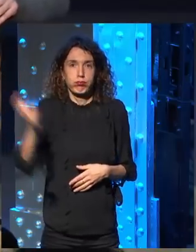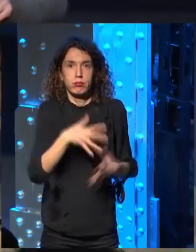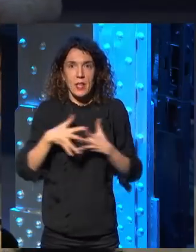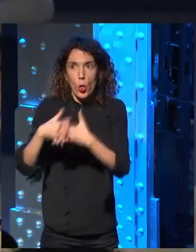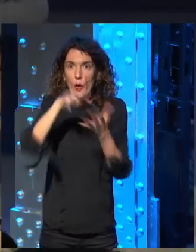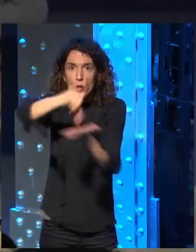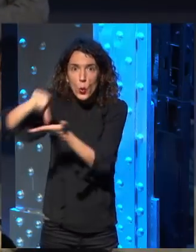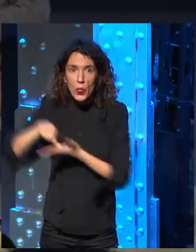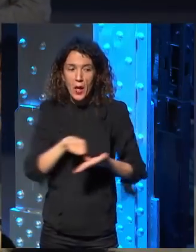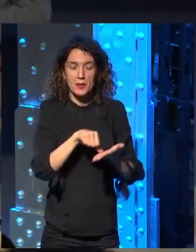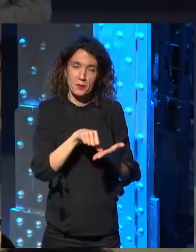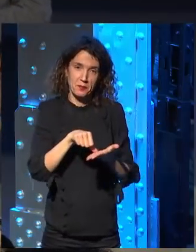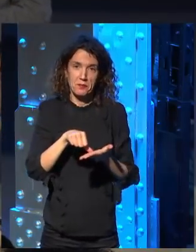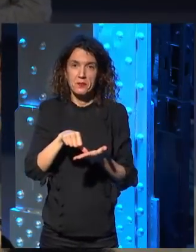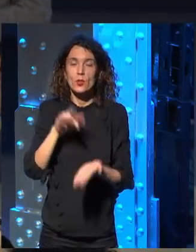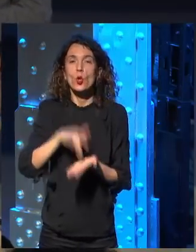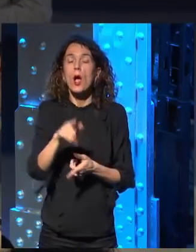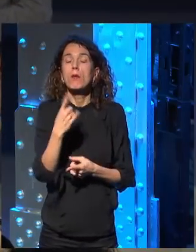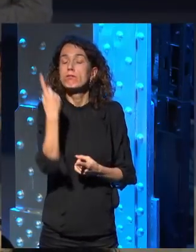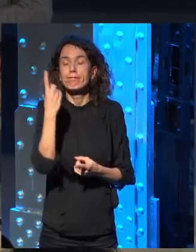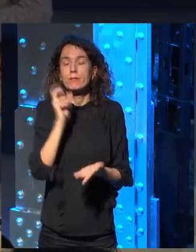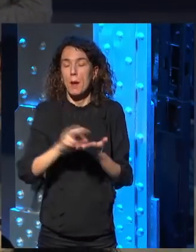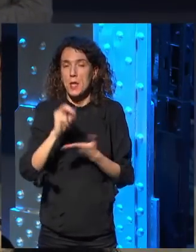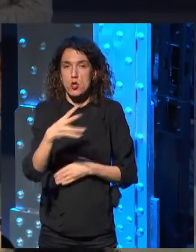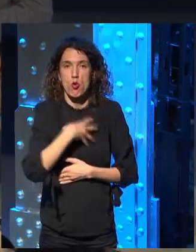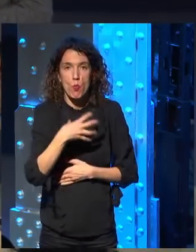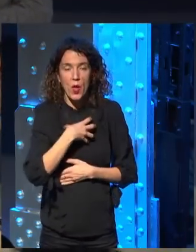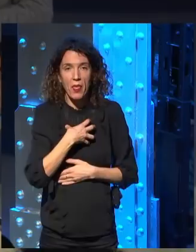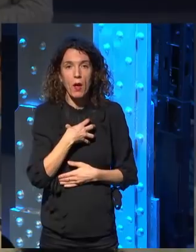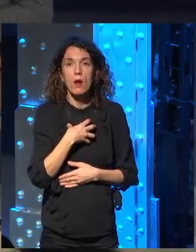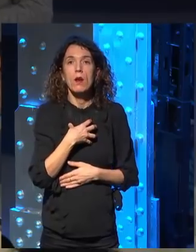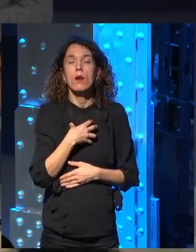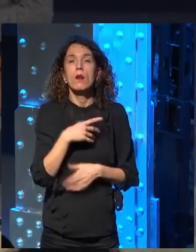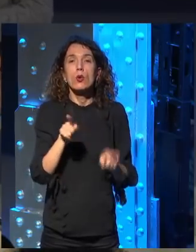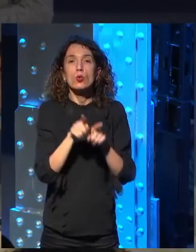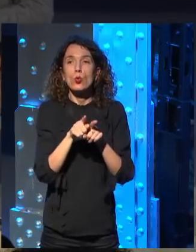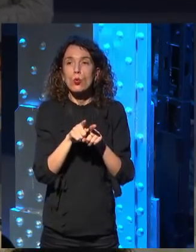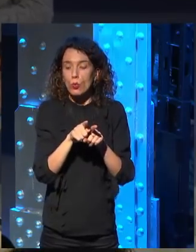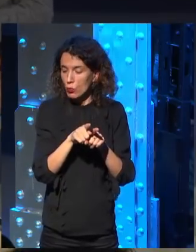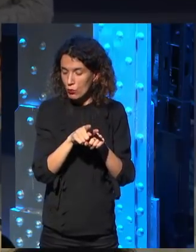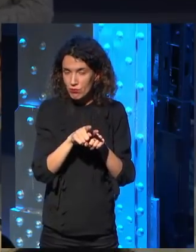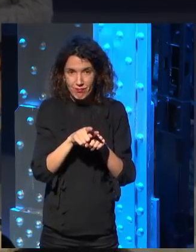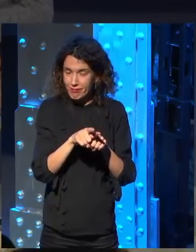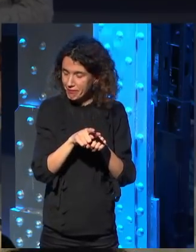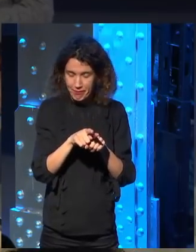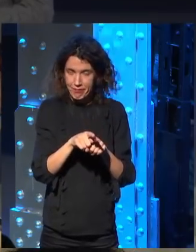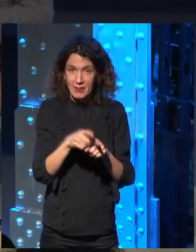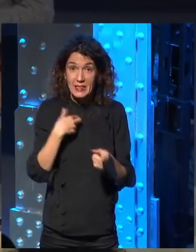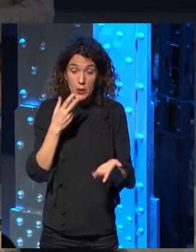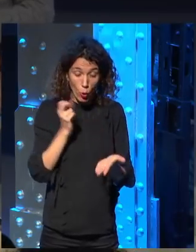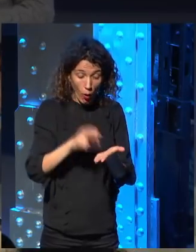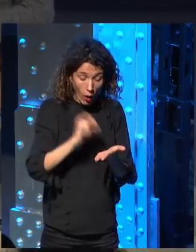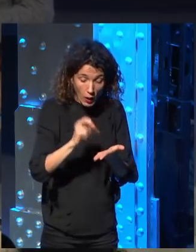¿sabes? Son ciudades en las que uno no puede caminar. Y entonces lo que ocurre es que tú el espacio no lo entiendes. Yo no entiendo el espacio si no lo